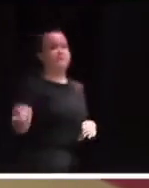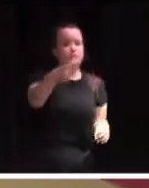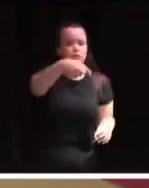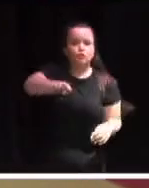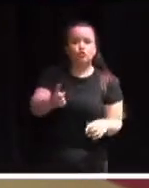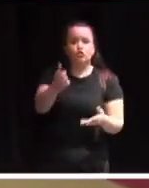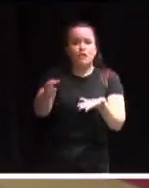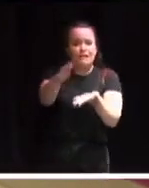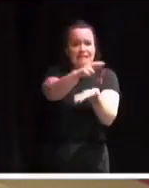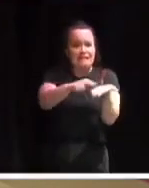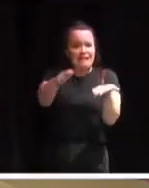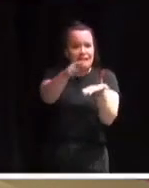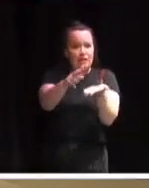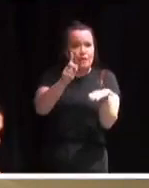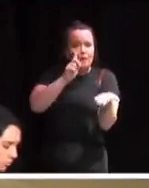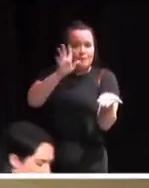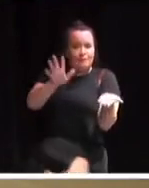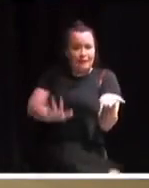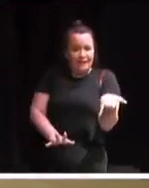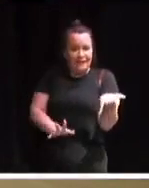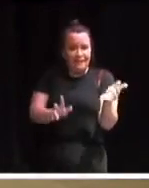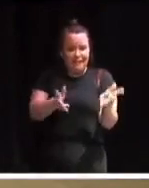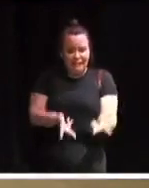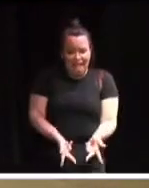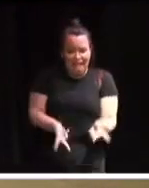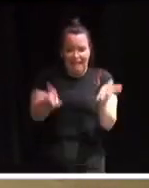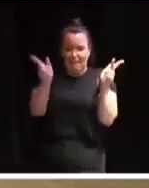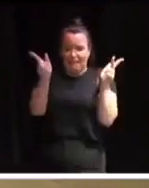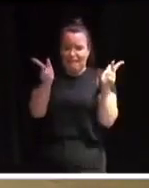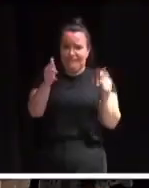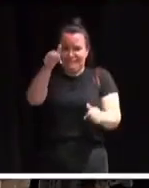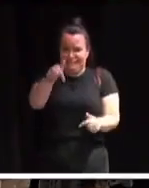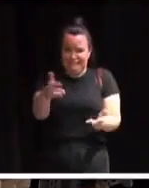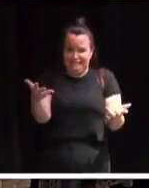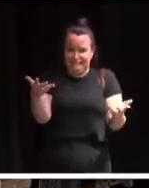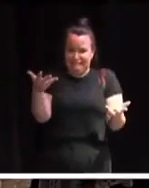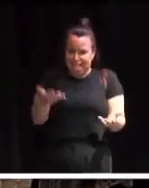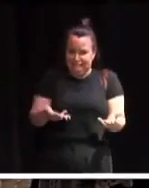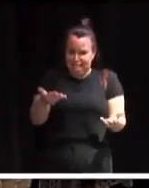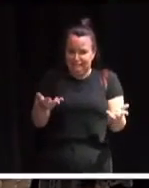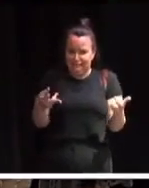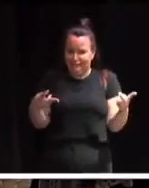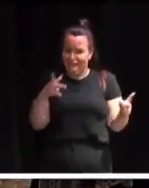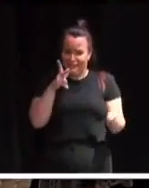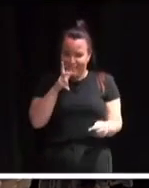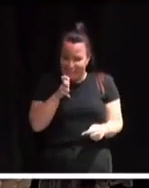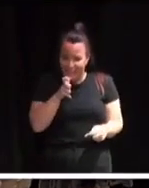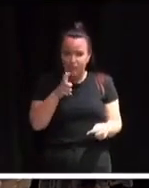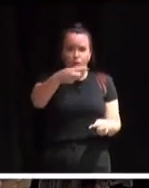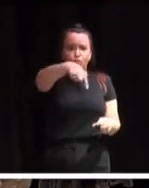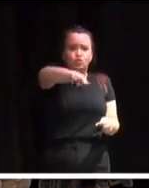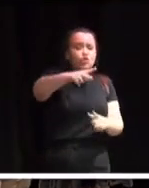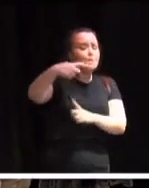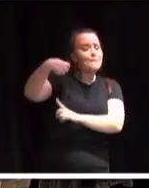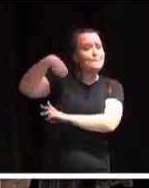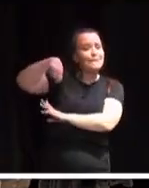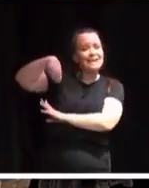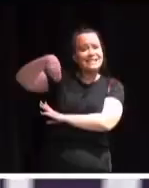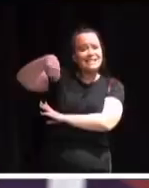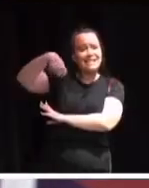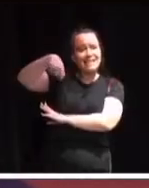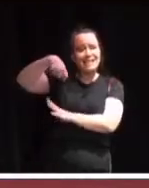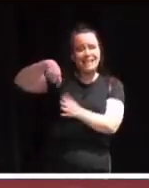que padece la más grave anomalía democrática de toda Europa tenéis un presidente